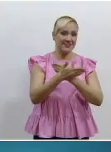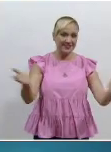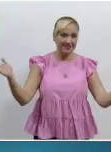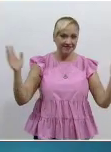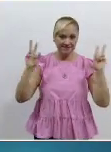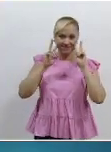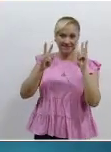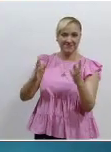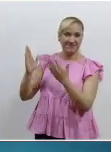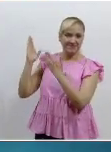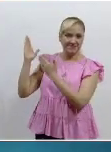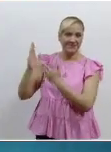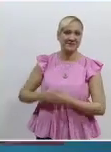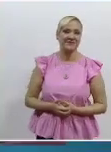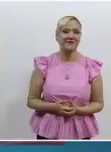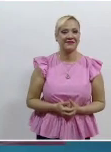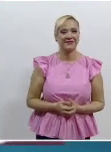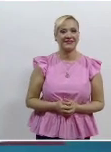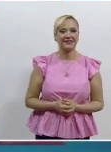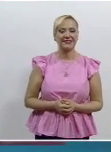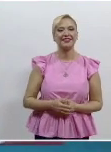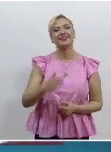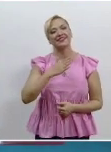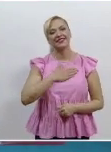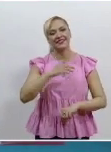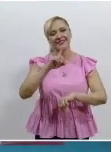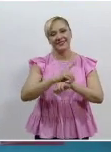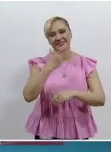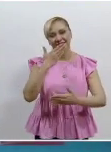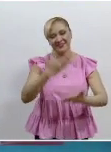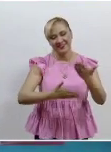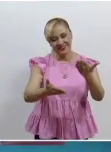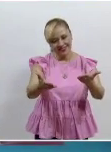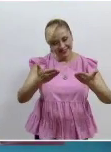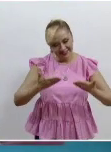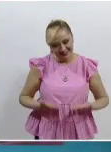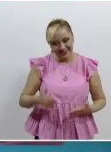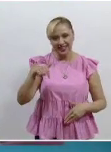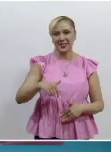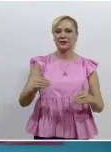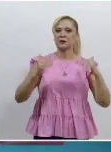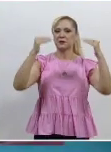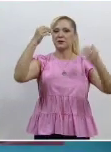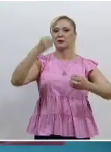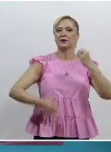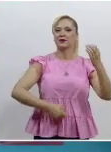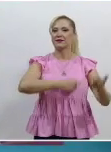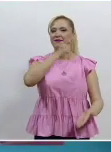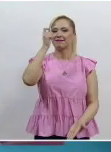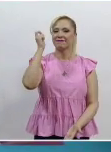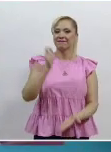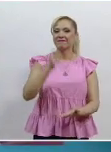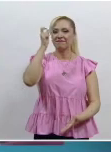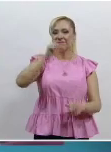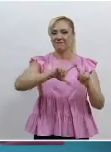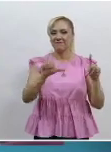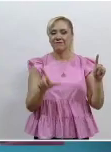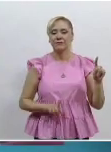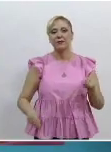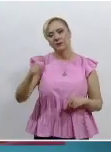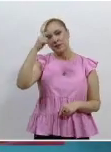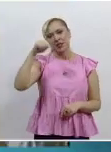de la Federación. Buenos días, sean bienvenidos a la Suprema Corte de Justicia de la Nación, a este programa,